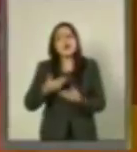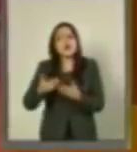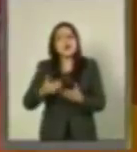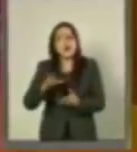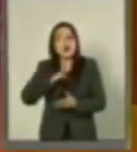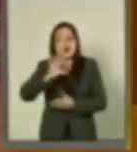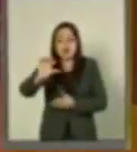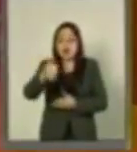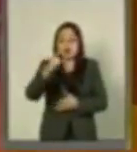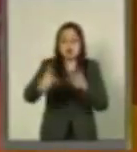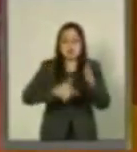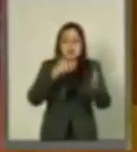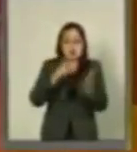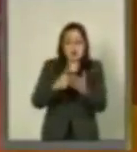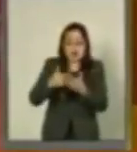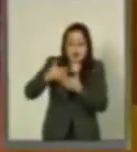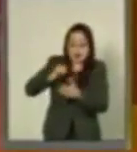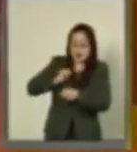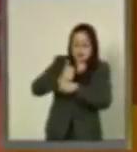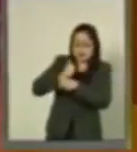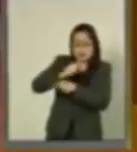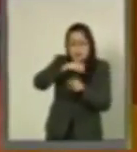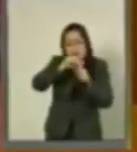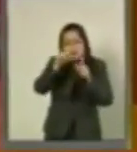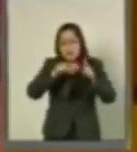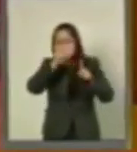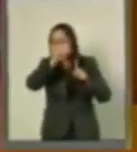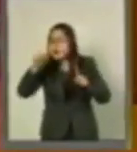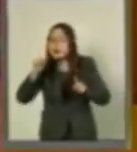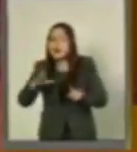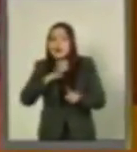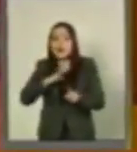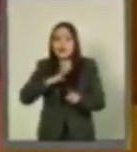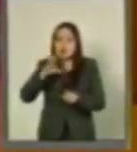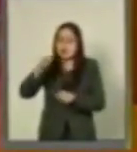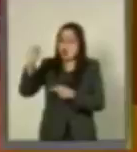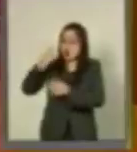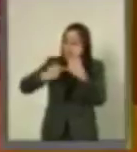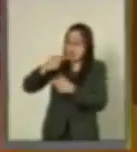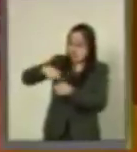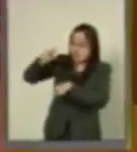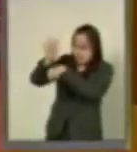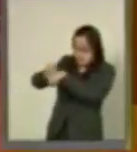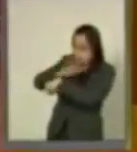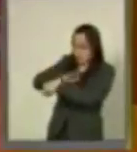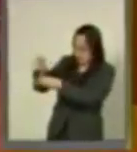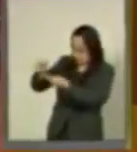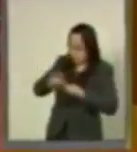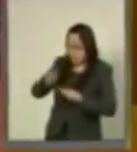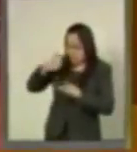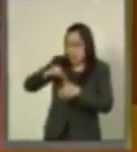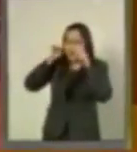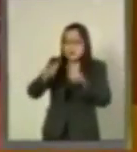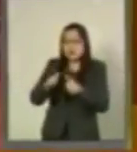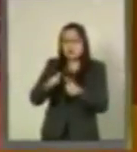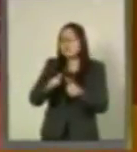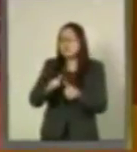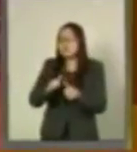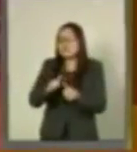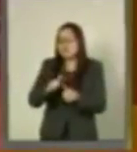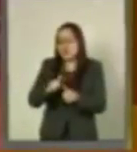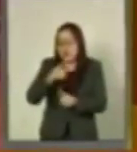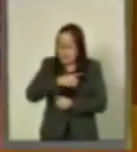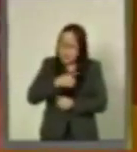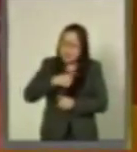11 lugares previamente establecidos, y no los regresan si no nosotros lo autorizamos para poderlos atender bien. Hoy hay atención a